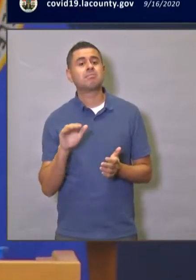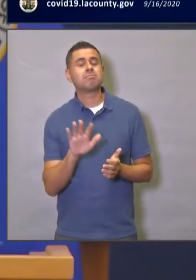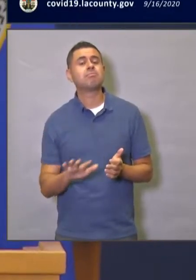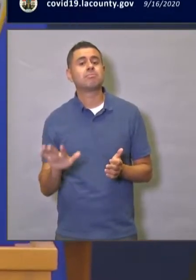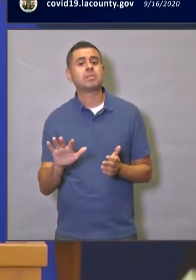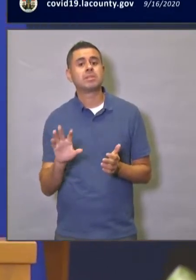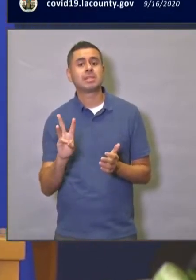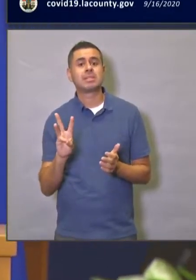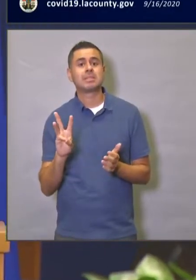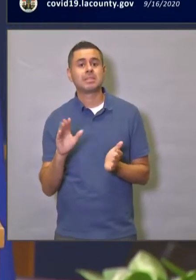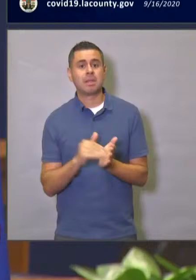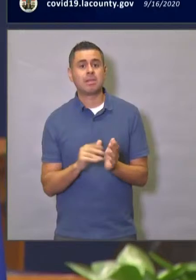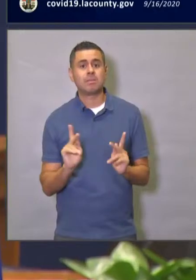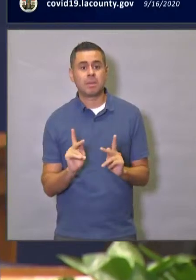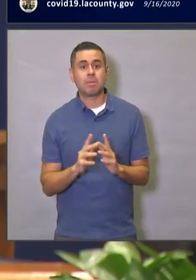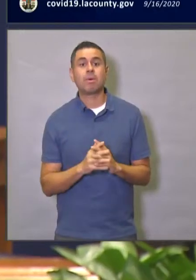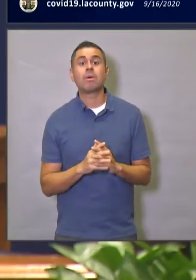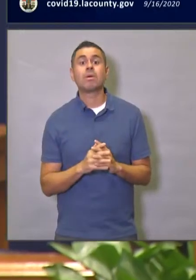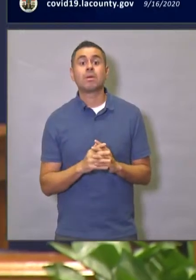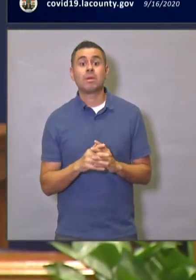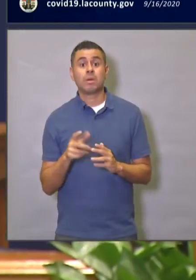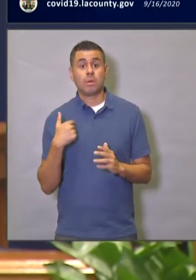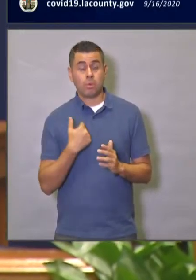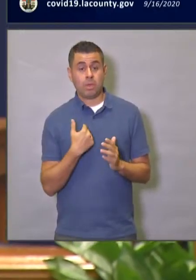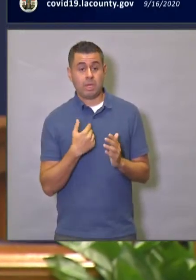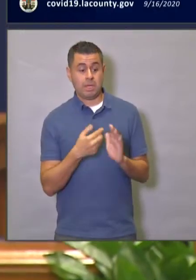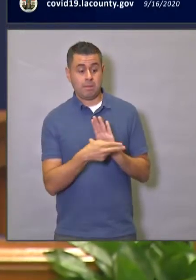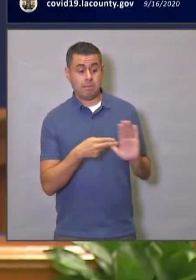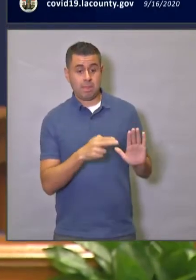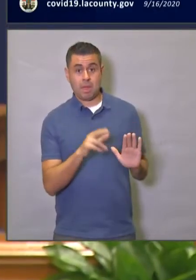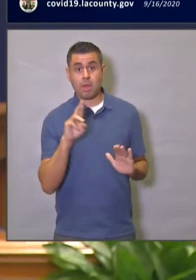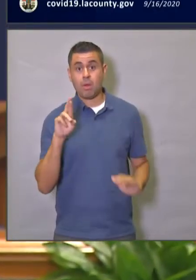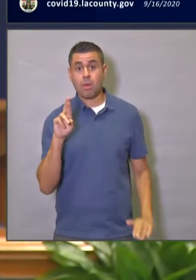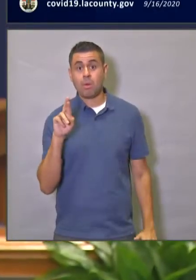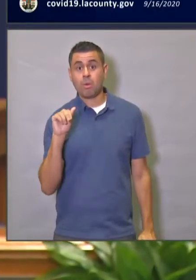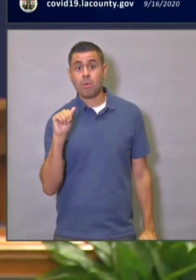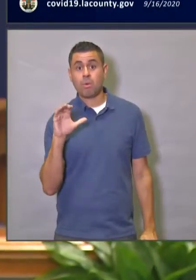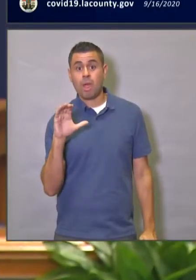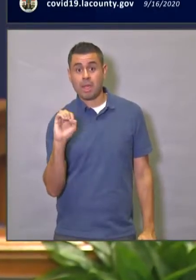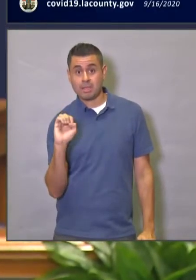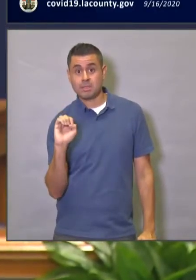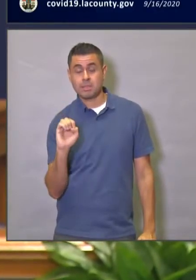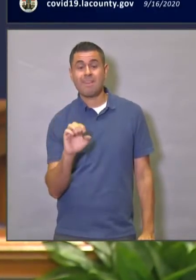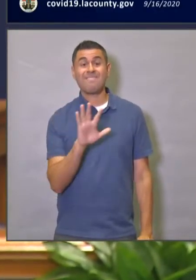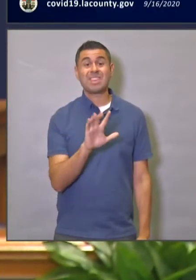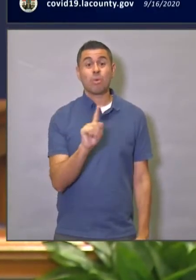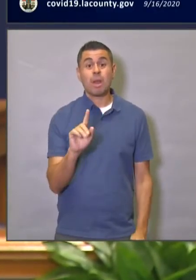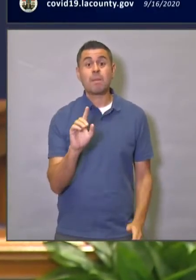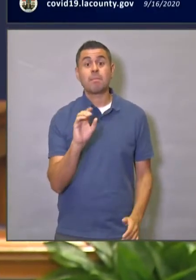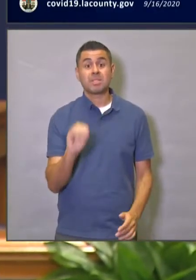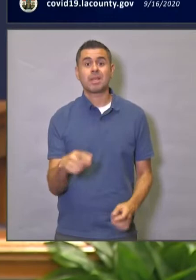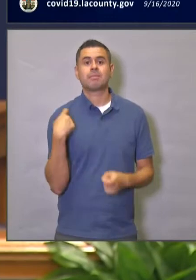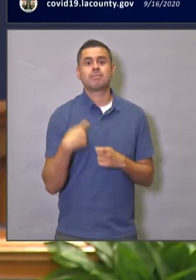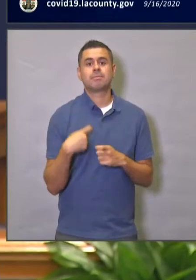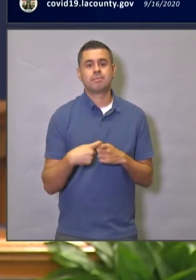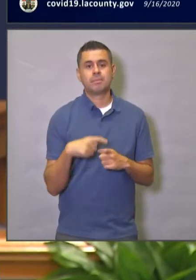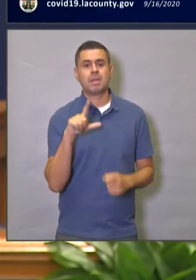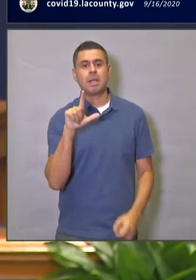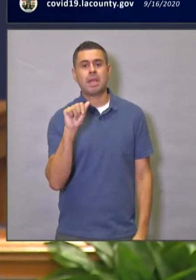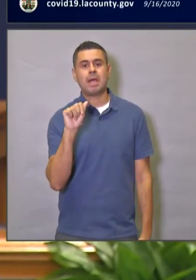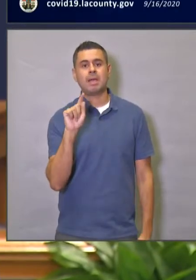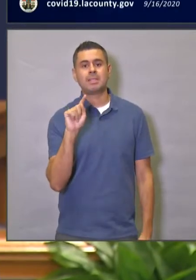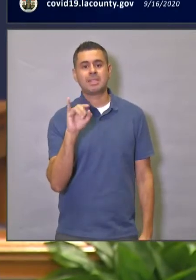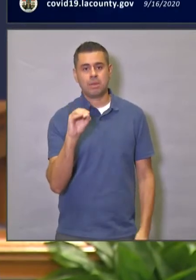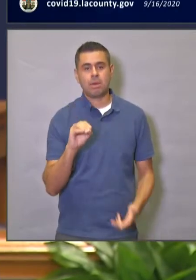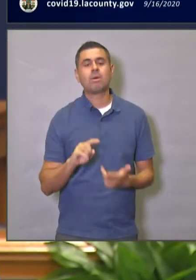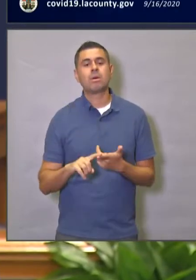que han fallecido donde se identificó la raza y etnicidad, el 51% son latinos, el 23%